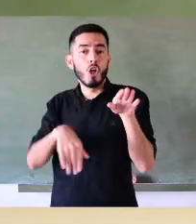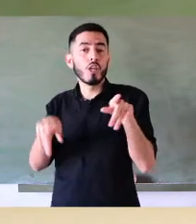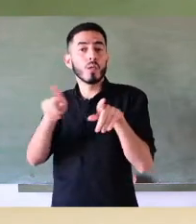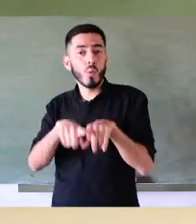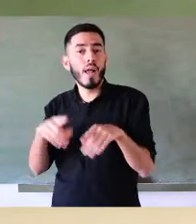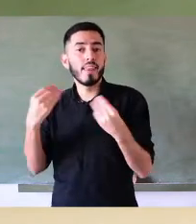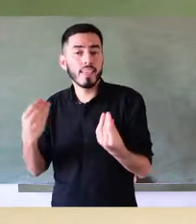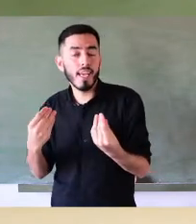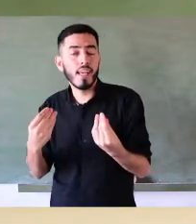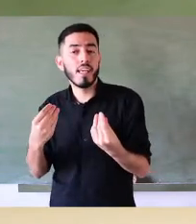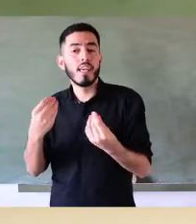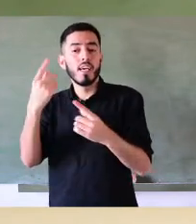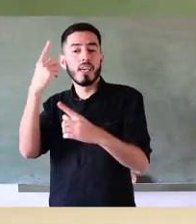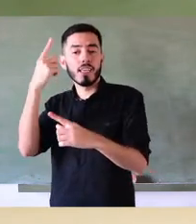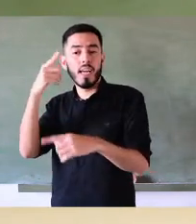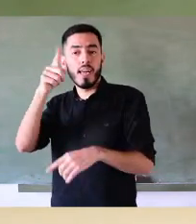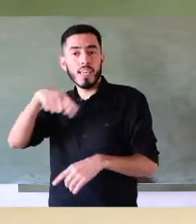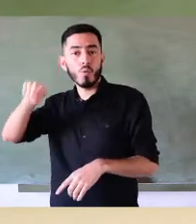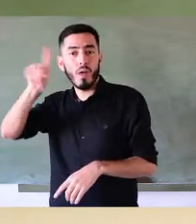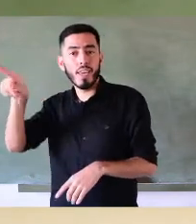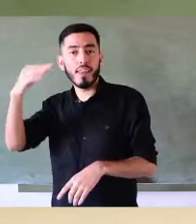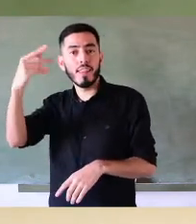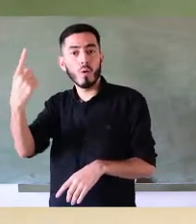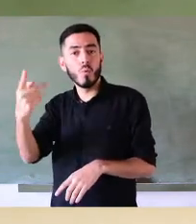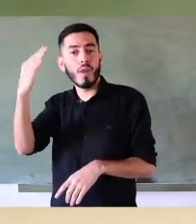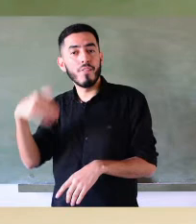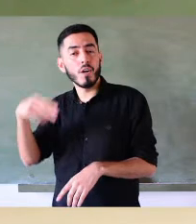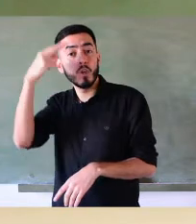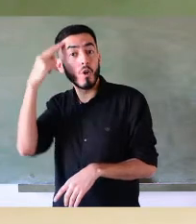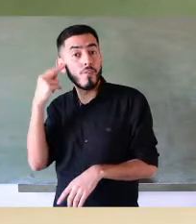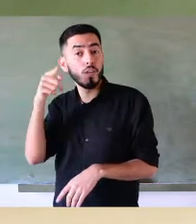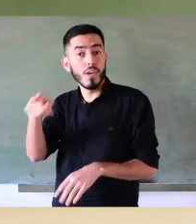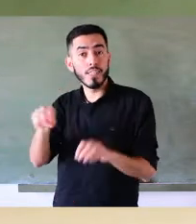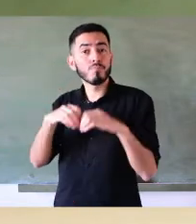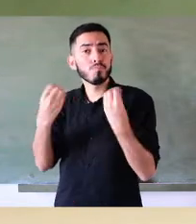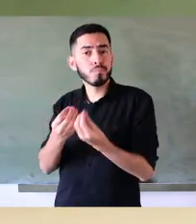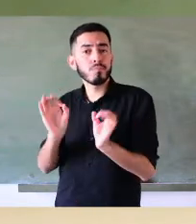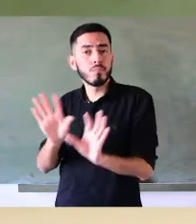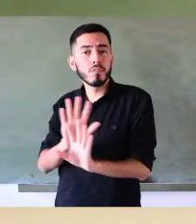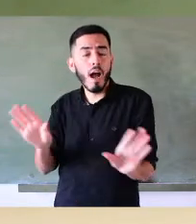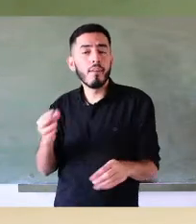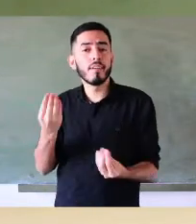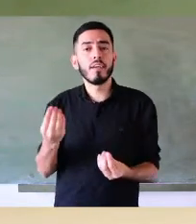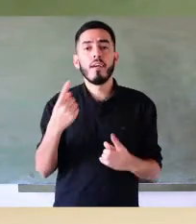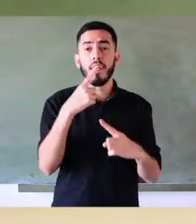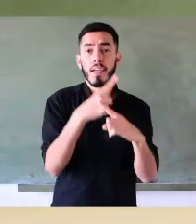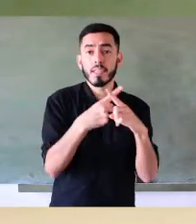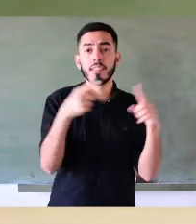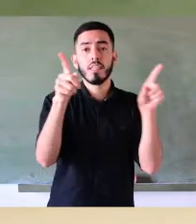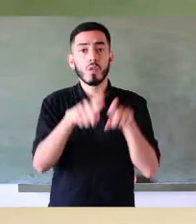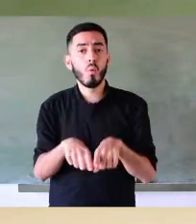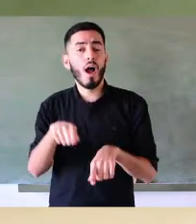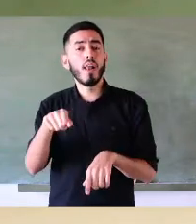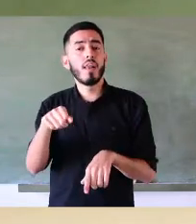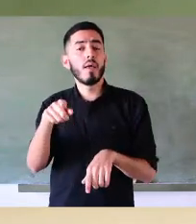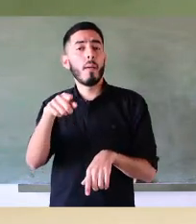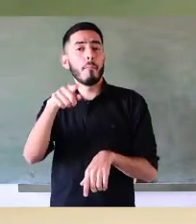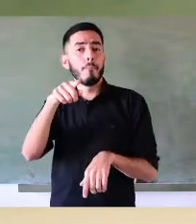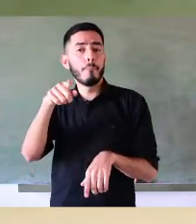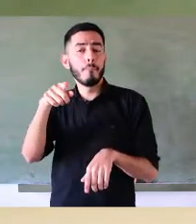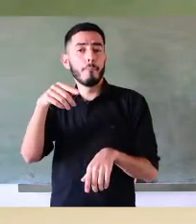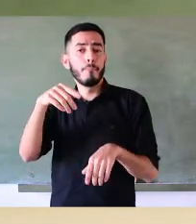la raíz cuadrada de un noveno. Y con esto, obtenemos x menor o igual